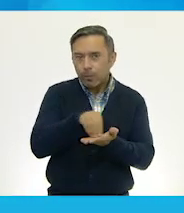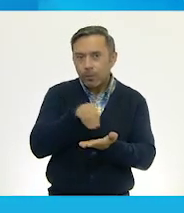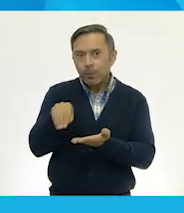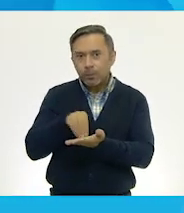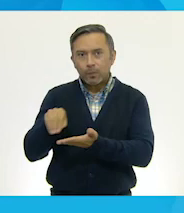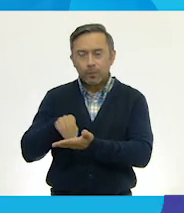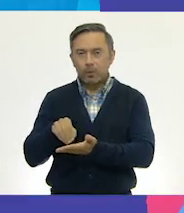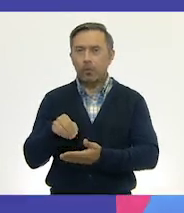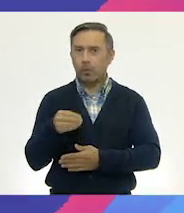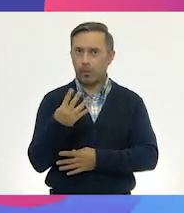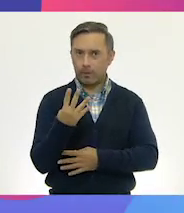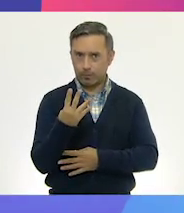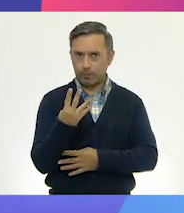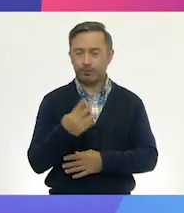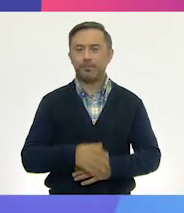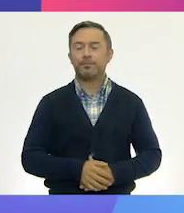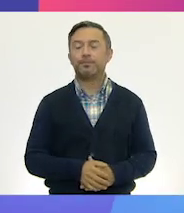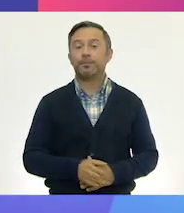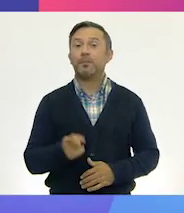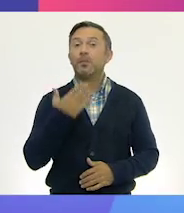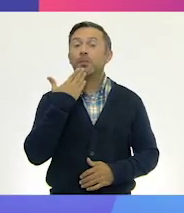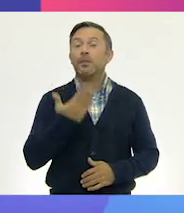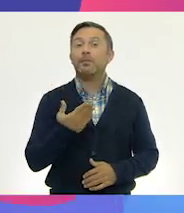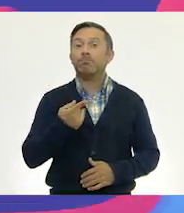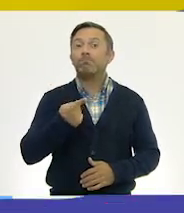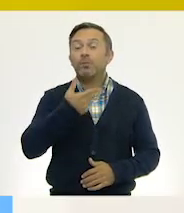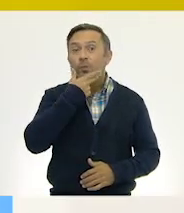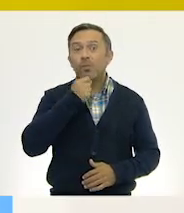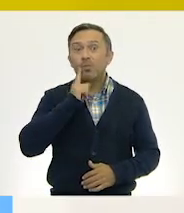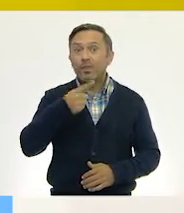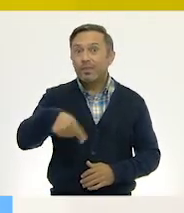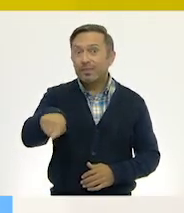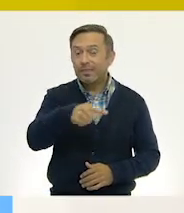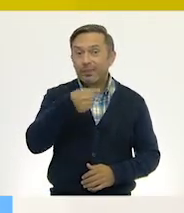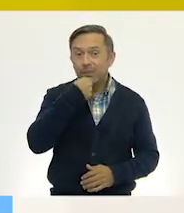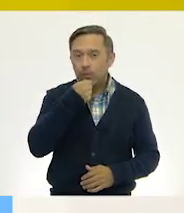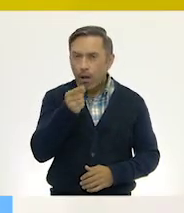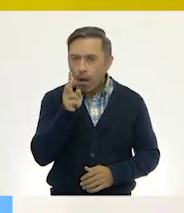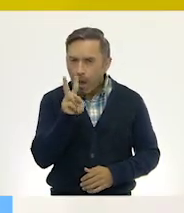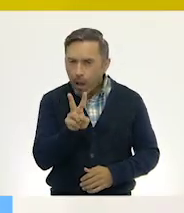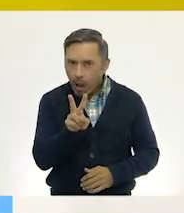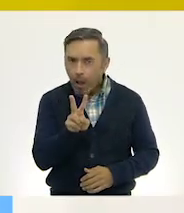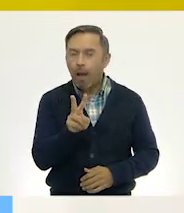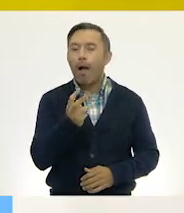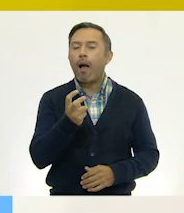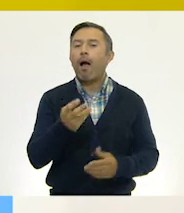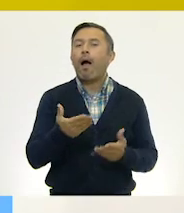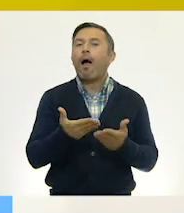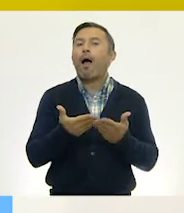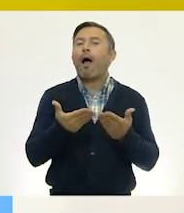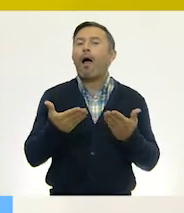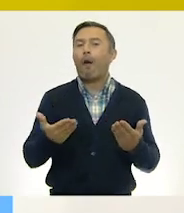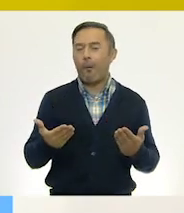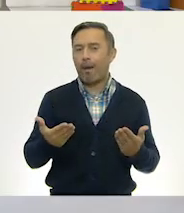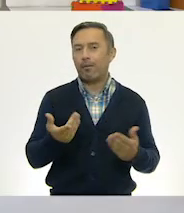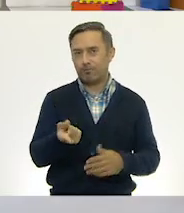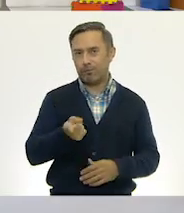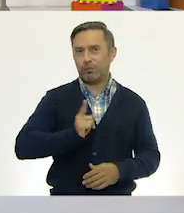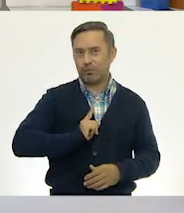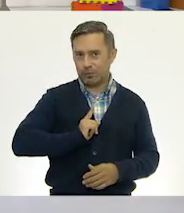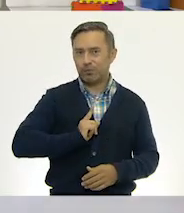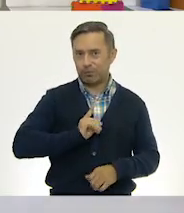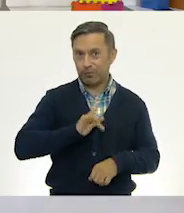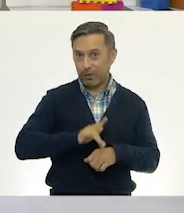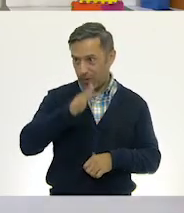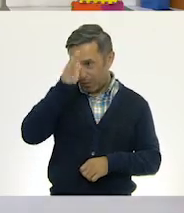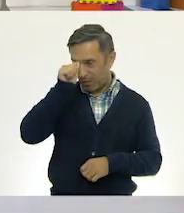3 y 4. Muy bien. Ahora, niños y niñas en casa, ustedes vayan observando porque ahora es mi turno. ¿Te parece? Me parece bien. A